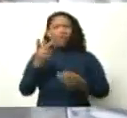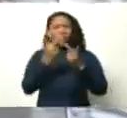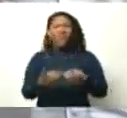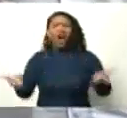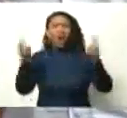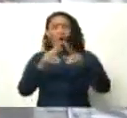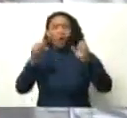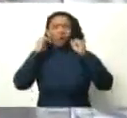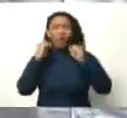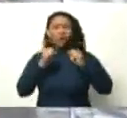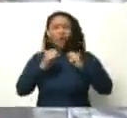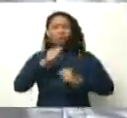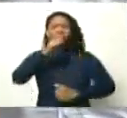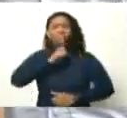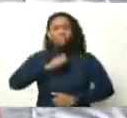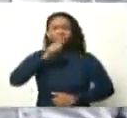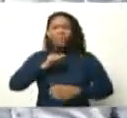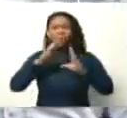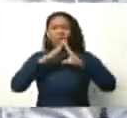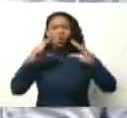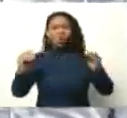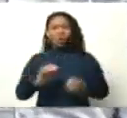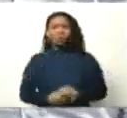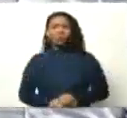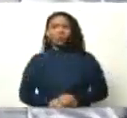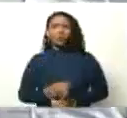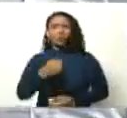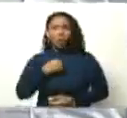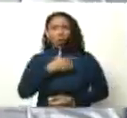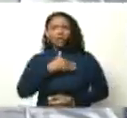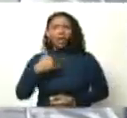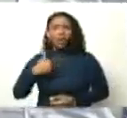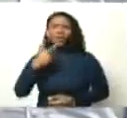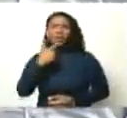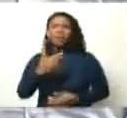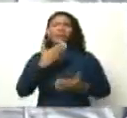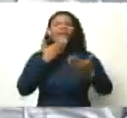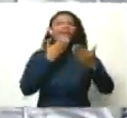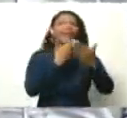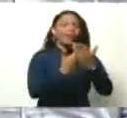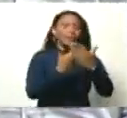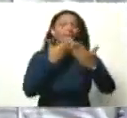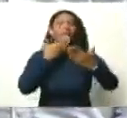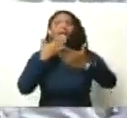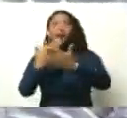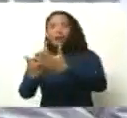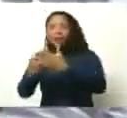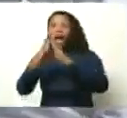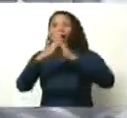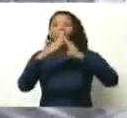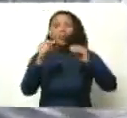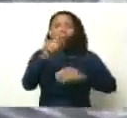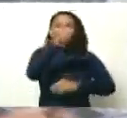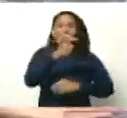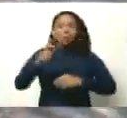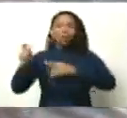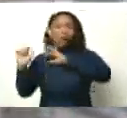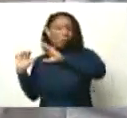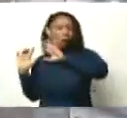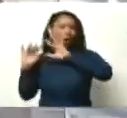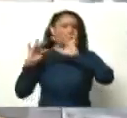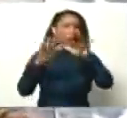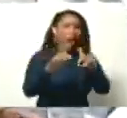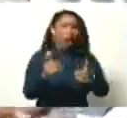fuerte y resiliente de todos. Quiero decirle gracias, gracias a todos los presentes, a